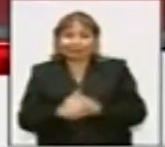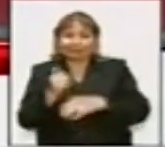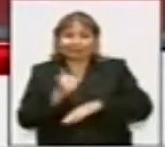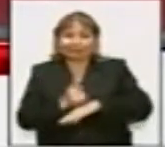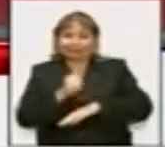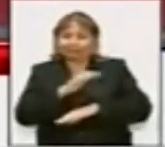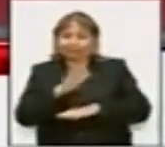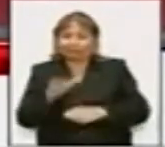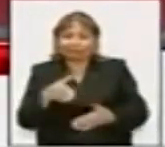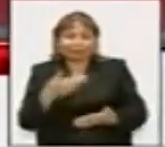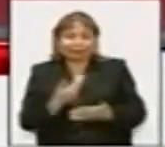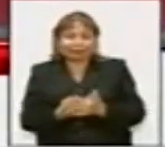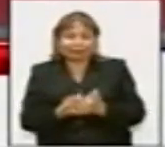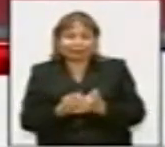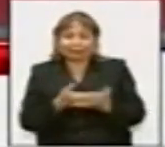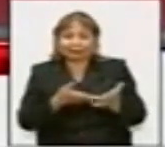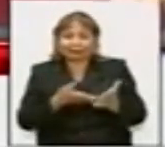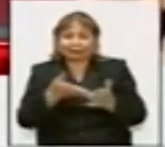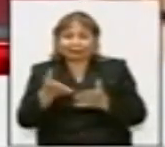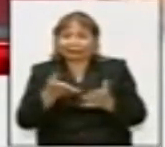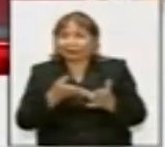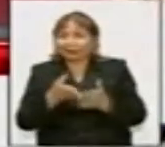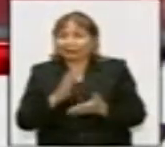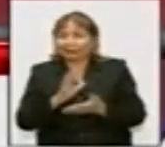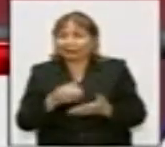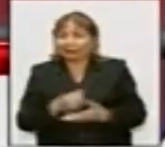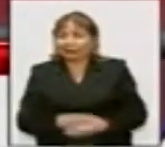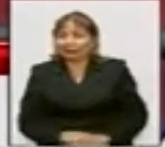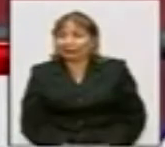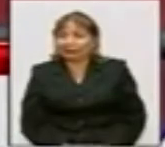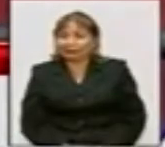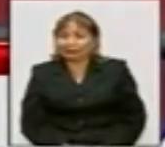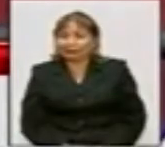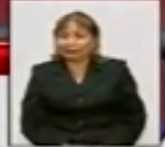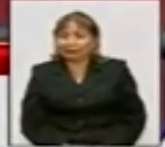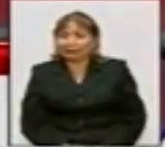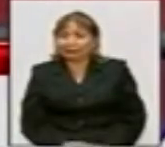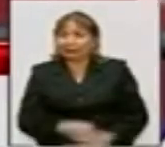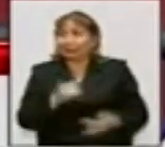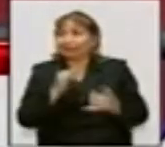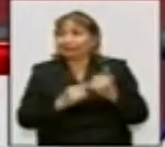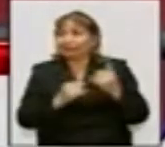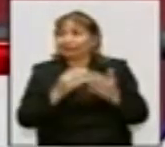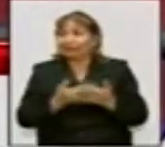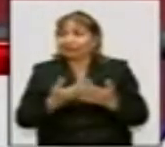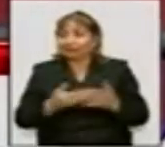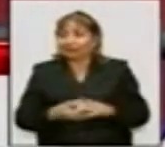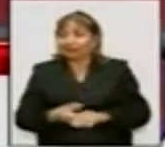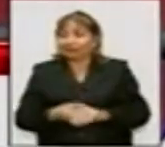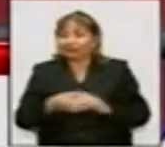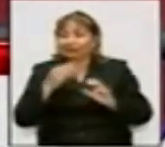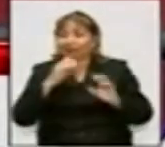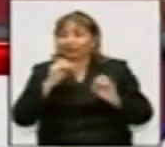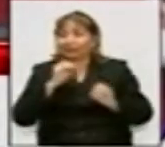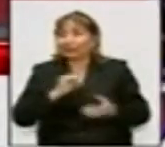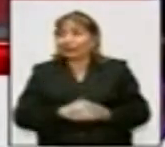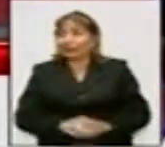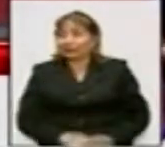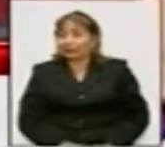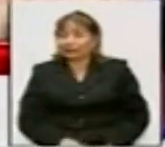todos de alguna forma u otra están involucrados es un caso infinito si ustedes han visto